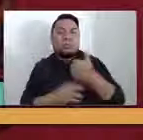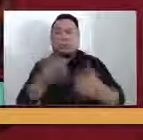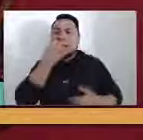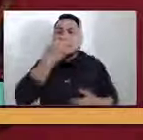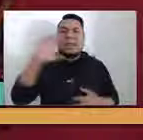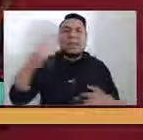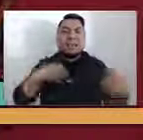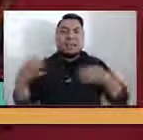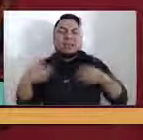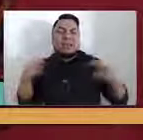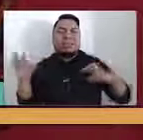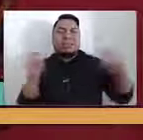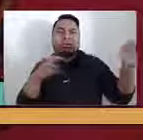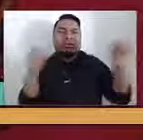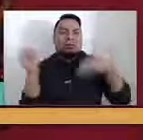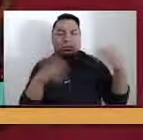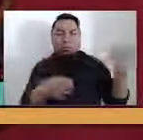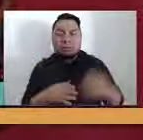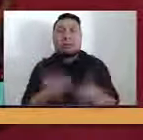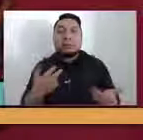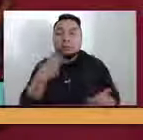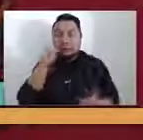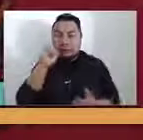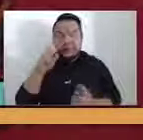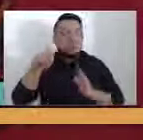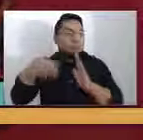están claramente vistos